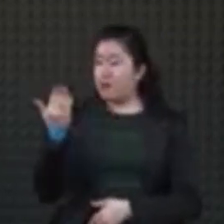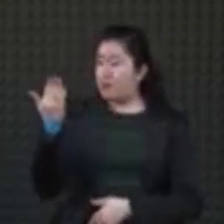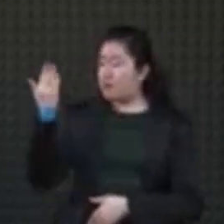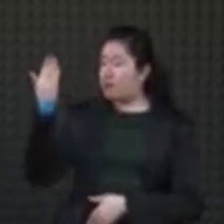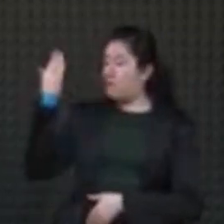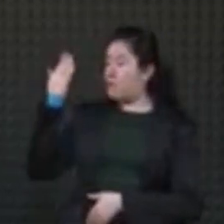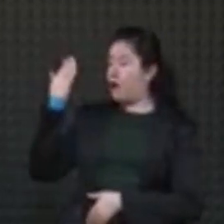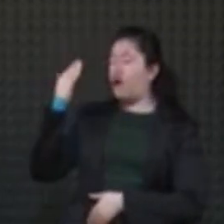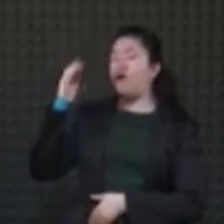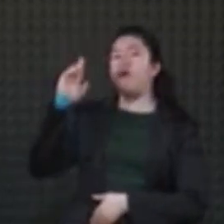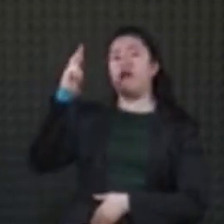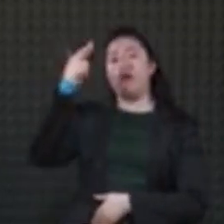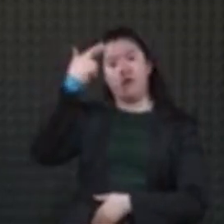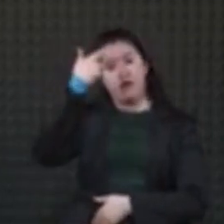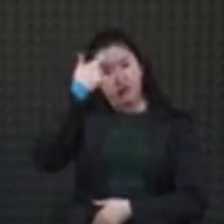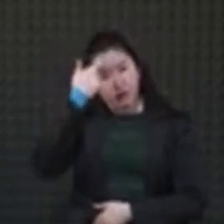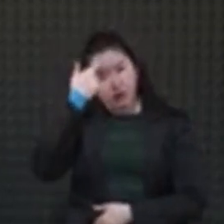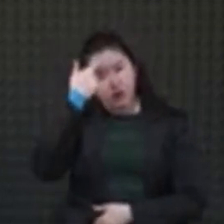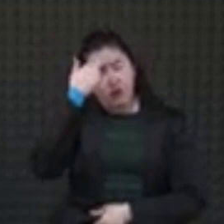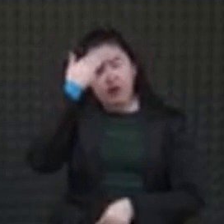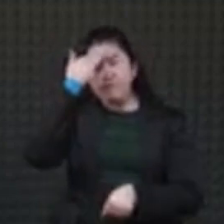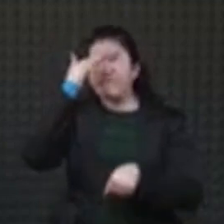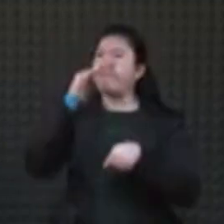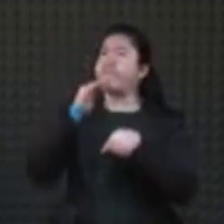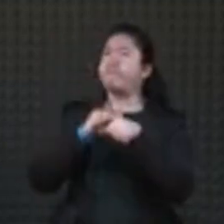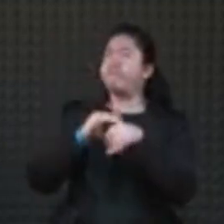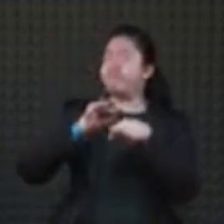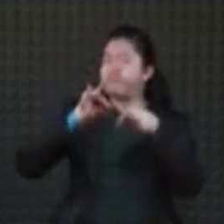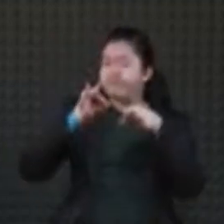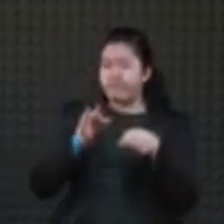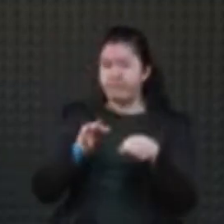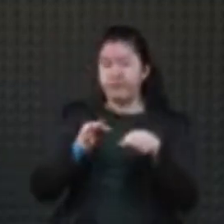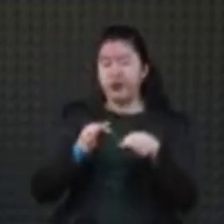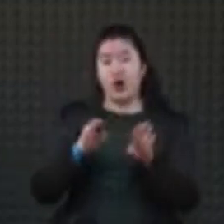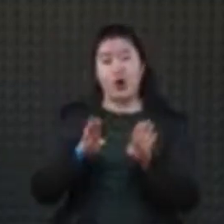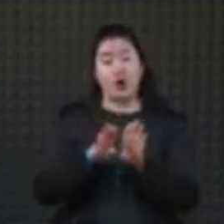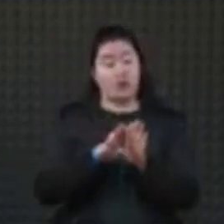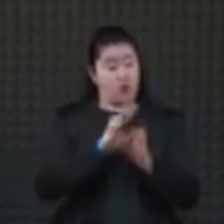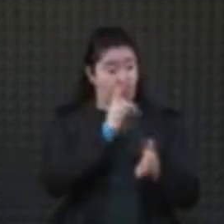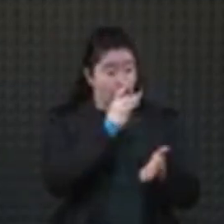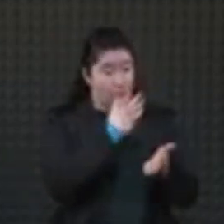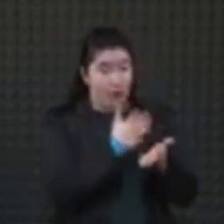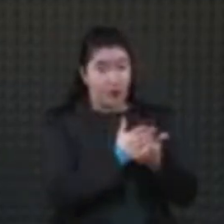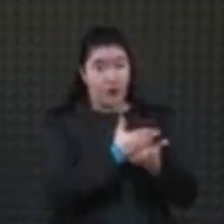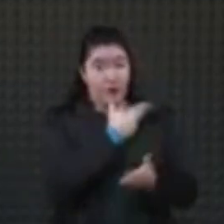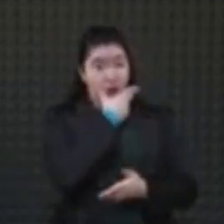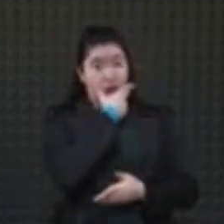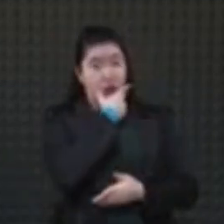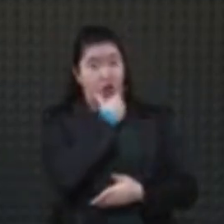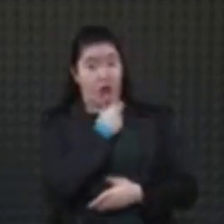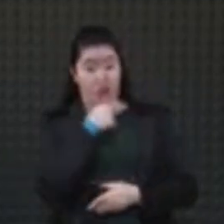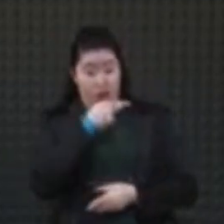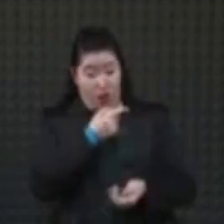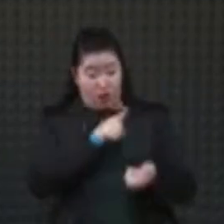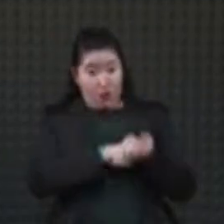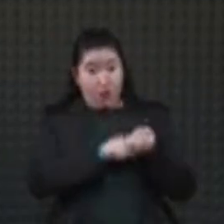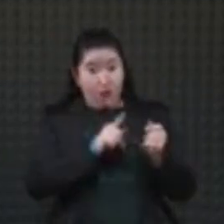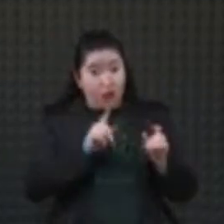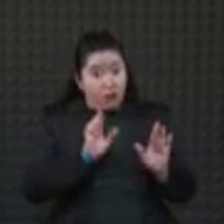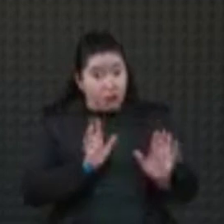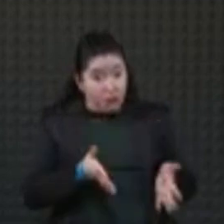memoria histórica que buscamos preservar, que no puede ser la visión solamente de los hombres, tiene que